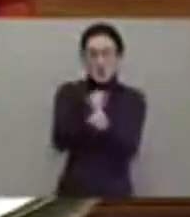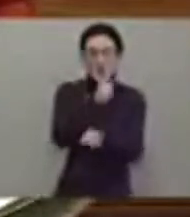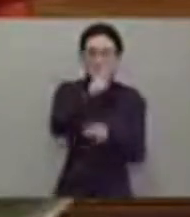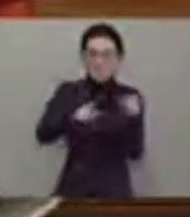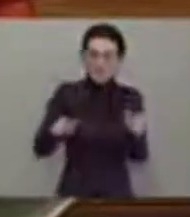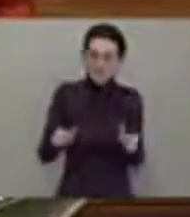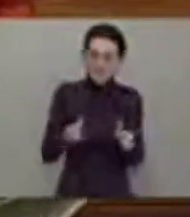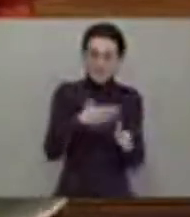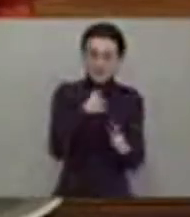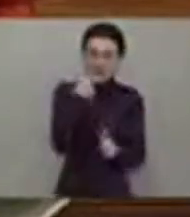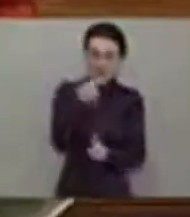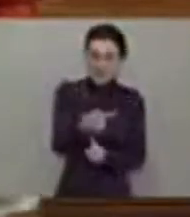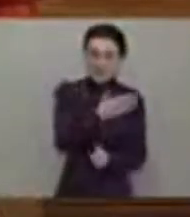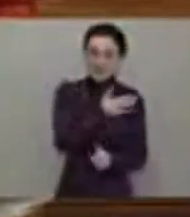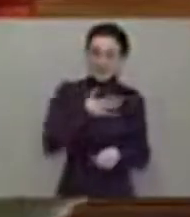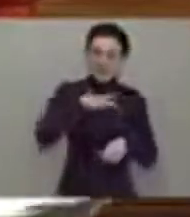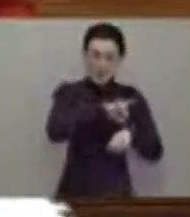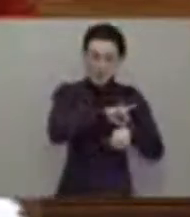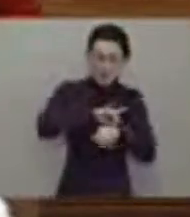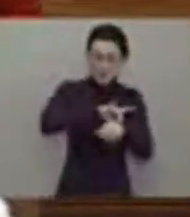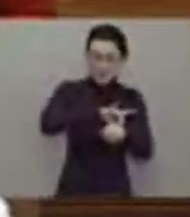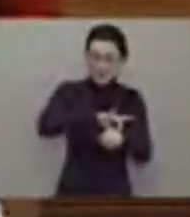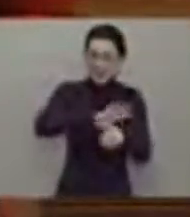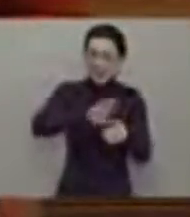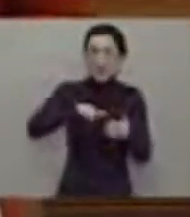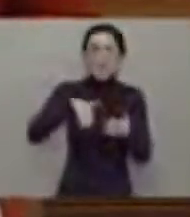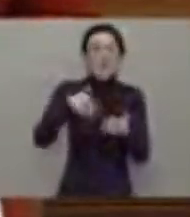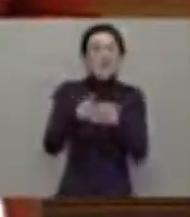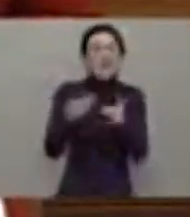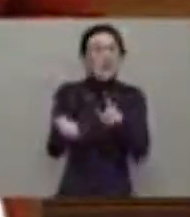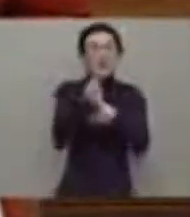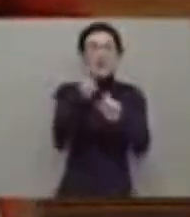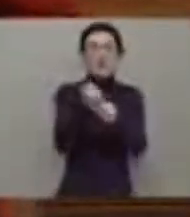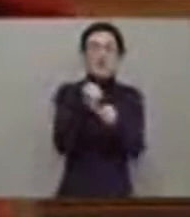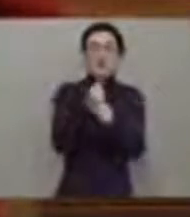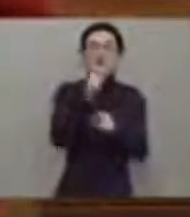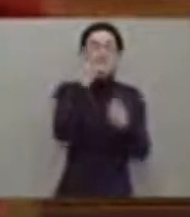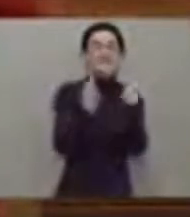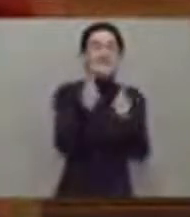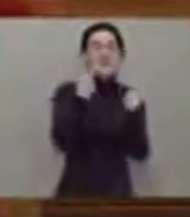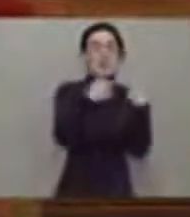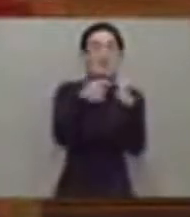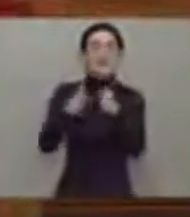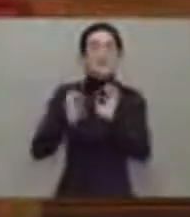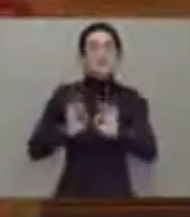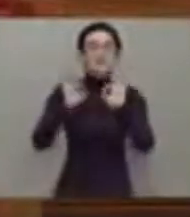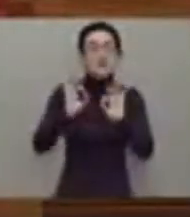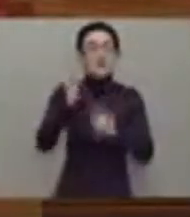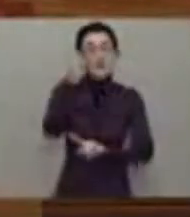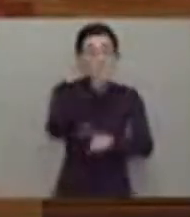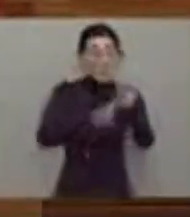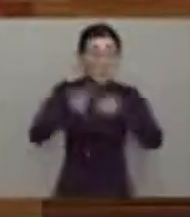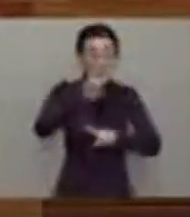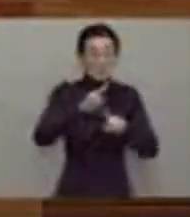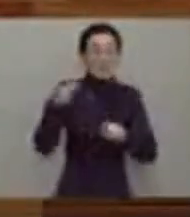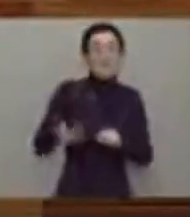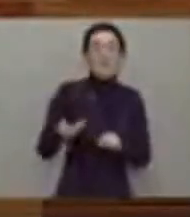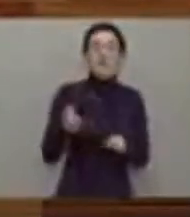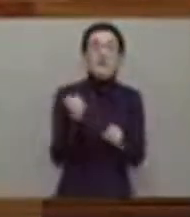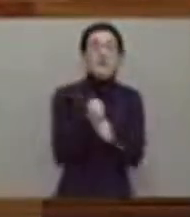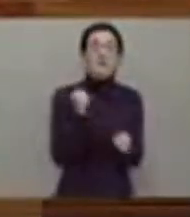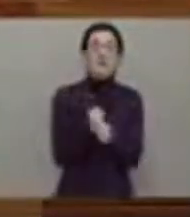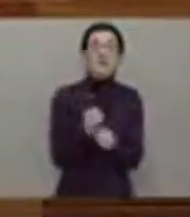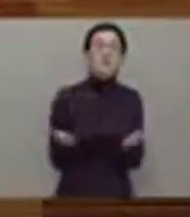quiere decir que quieren orientar para encontrar empleo a determinados colectivos. Pero es que, señor Fernández, el principal problema es que no hay